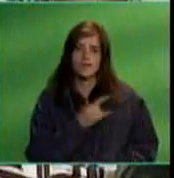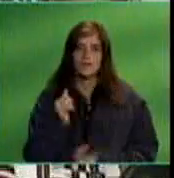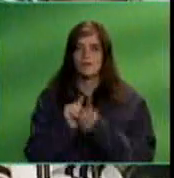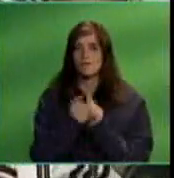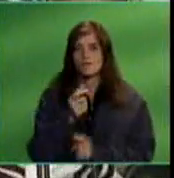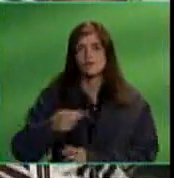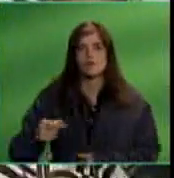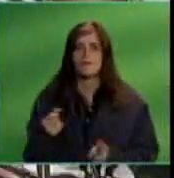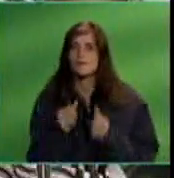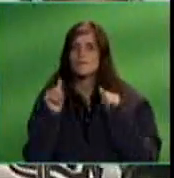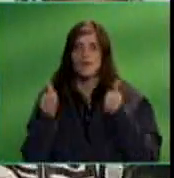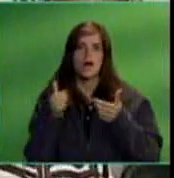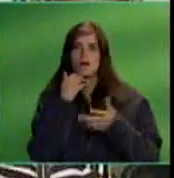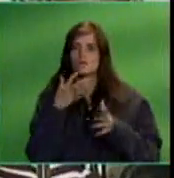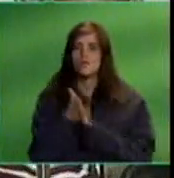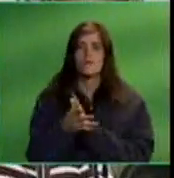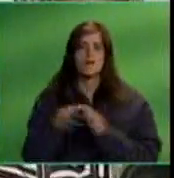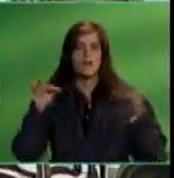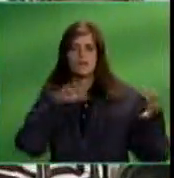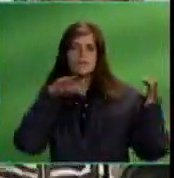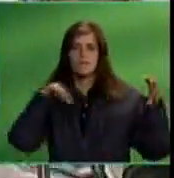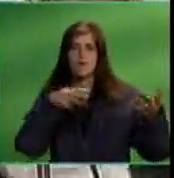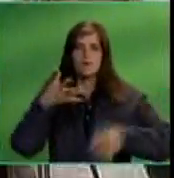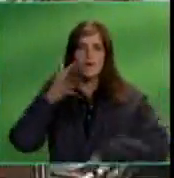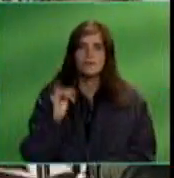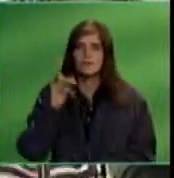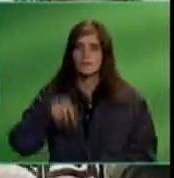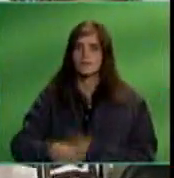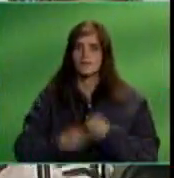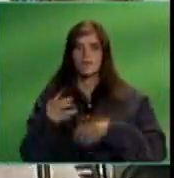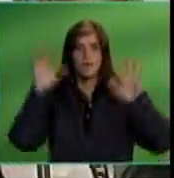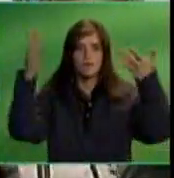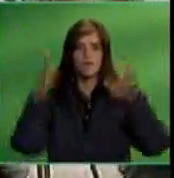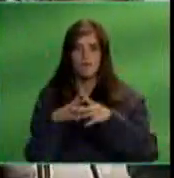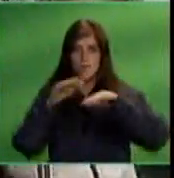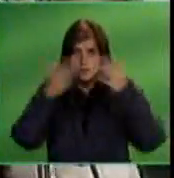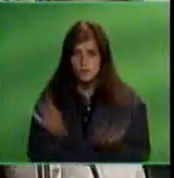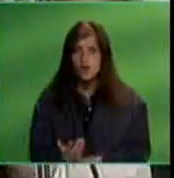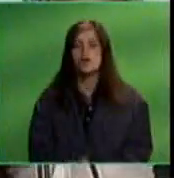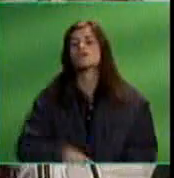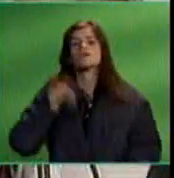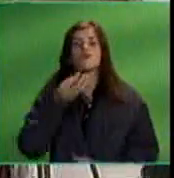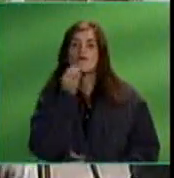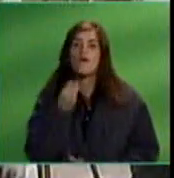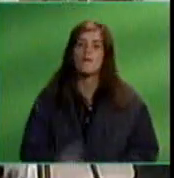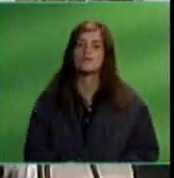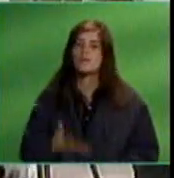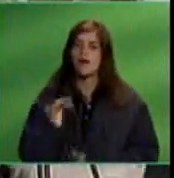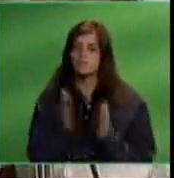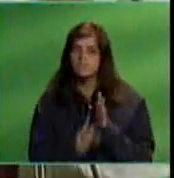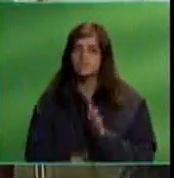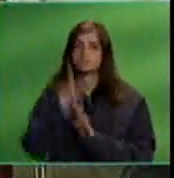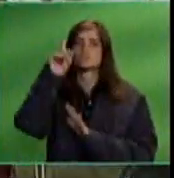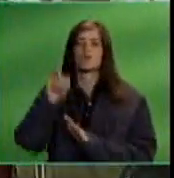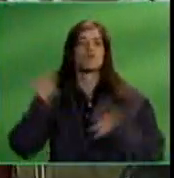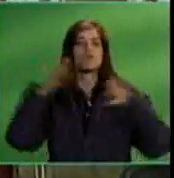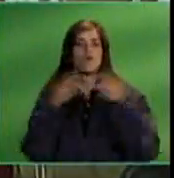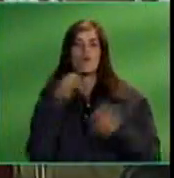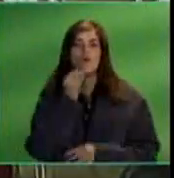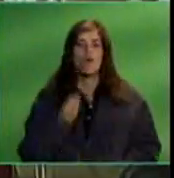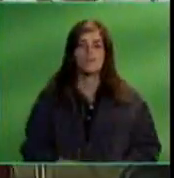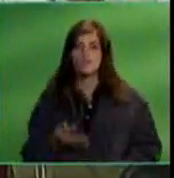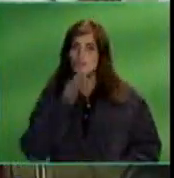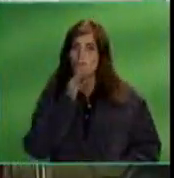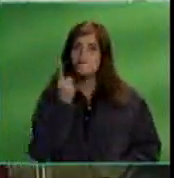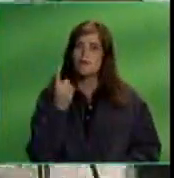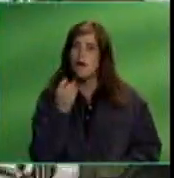deportistas estén brillando que la sinfónica esté eh siendo aplaudida por el mundo que la juventud se esté levantando y a todos los jóven jenes que